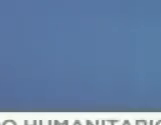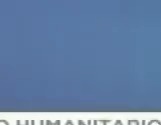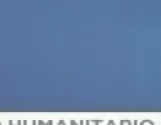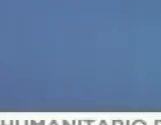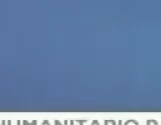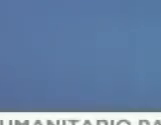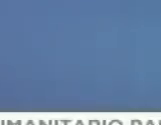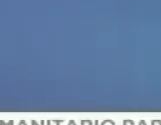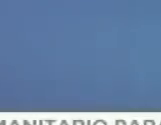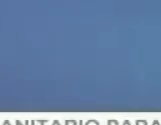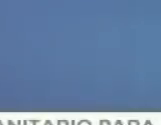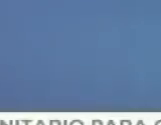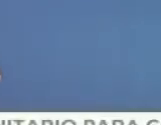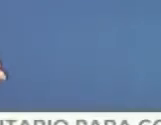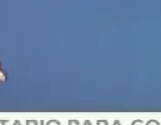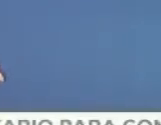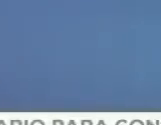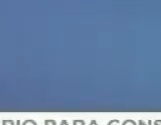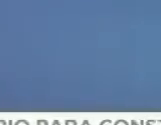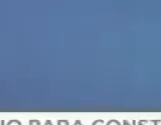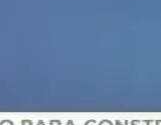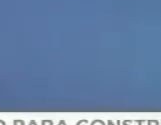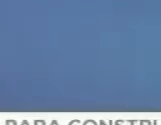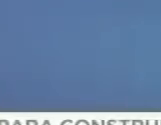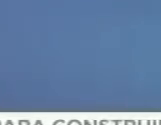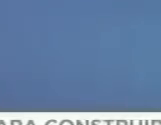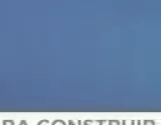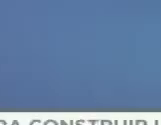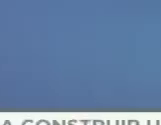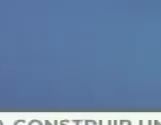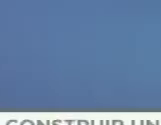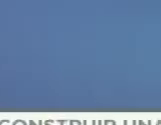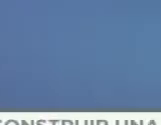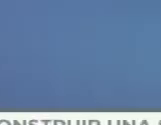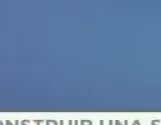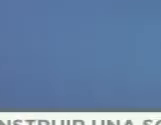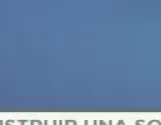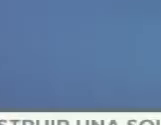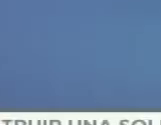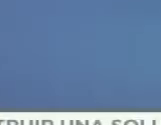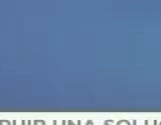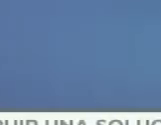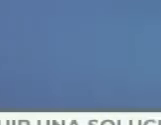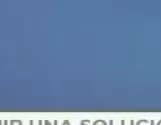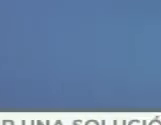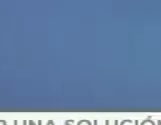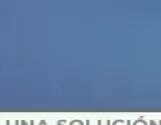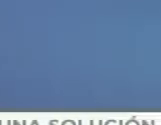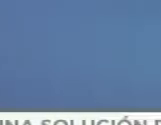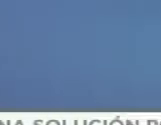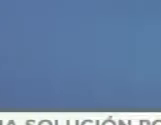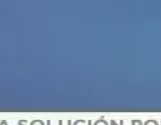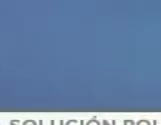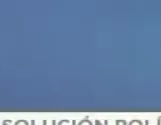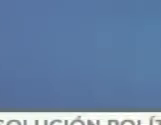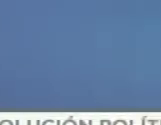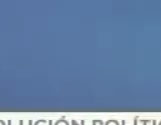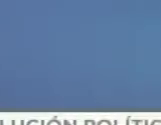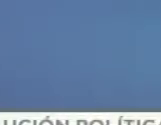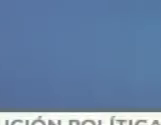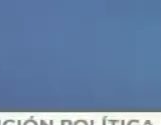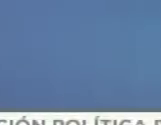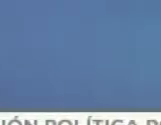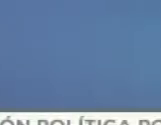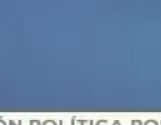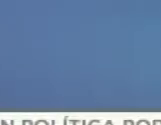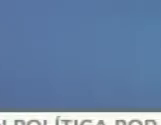Gracias, Barry, por este contacto informativo que lo establecemos a esta hora desde la sala de prensa Simón Bolívar del Palacio de Miraflores. Continúa la intensa agenda de trabajo de la